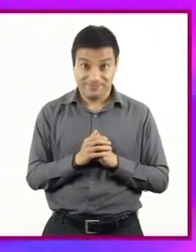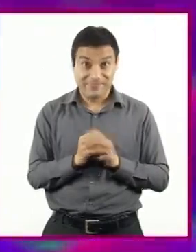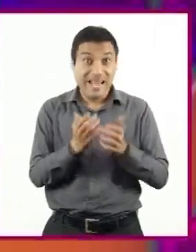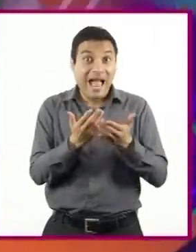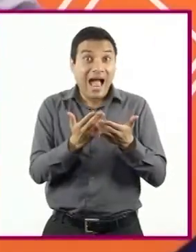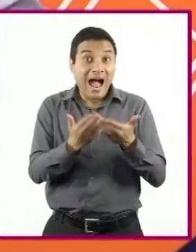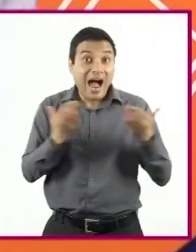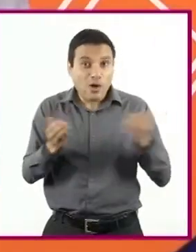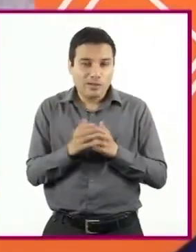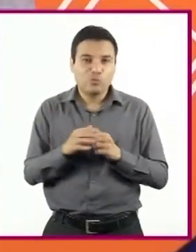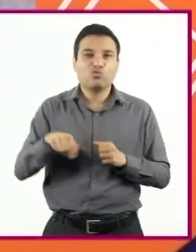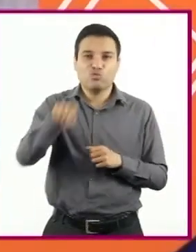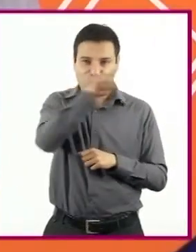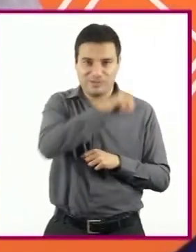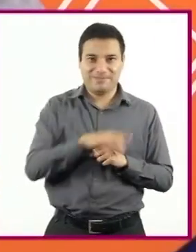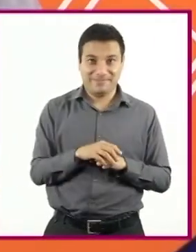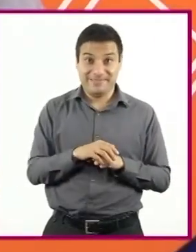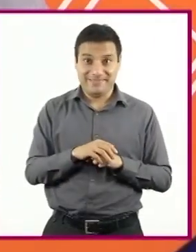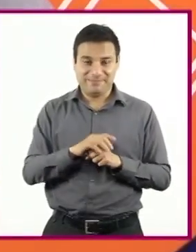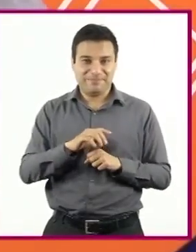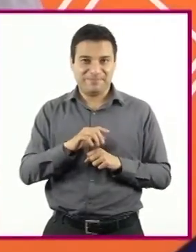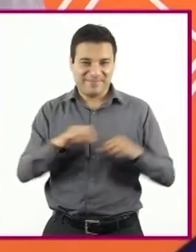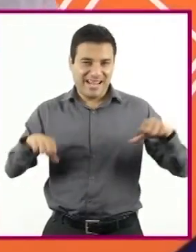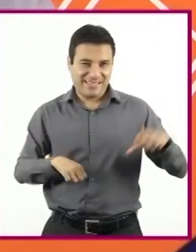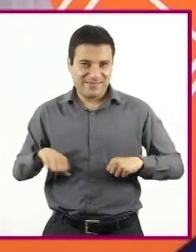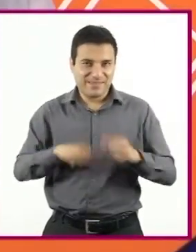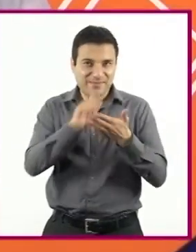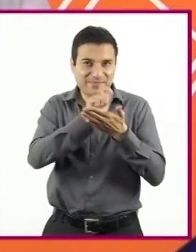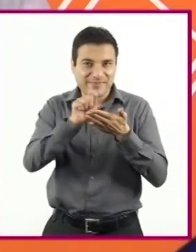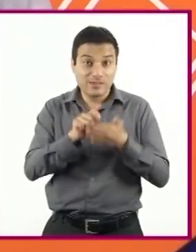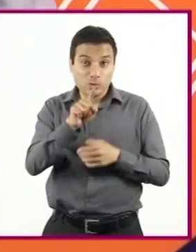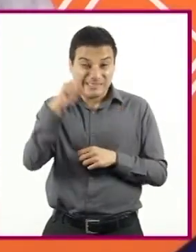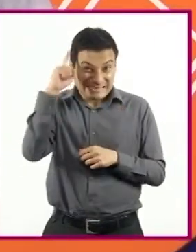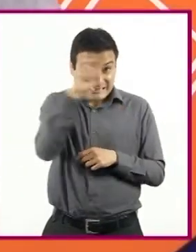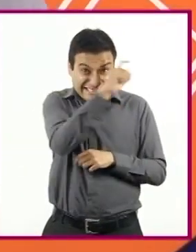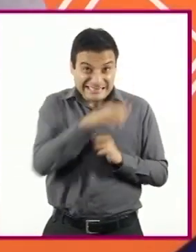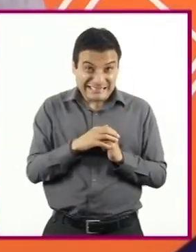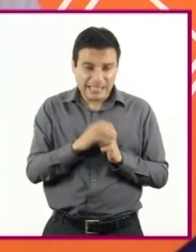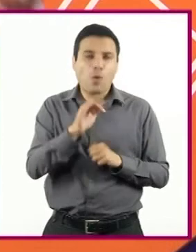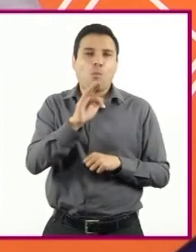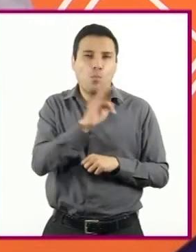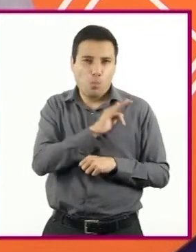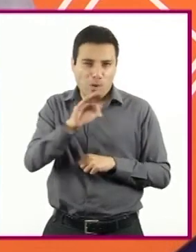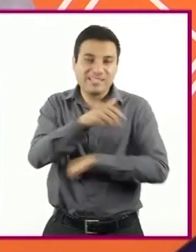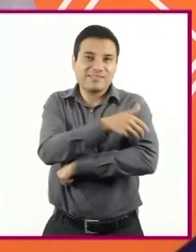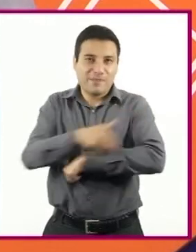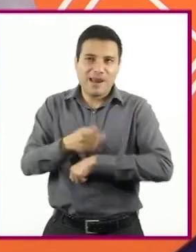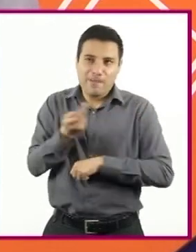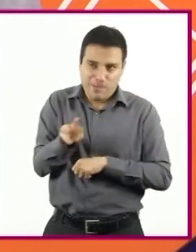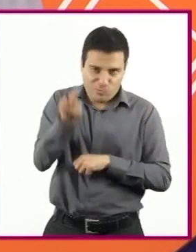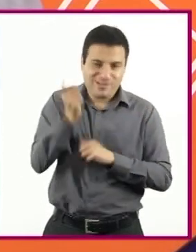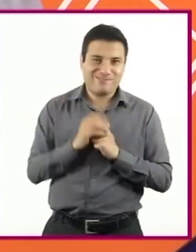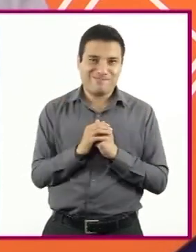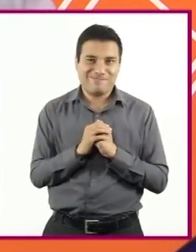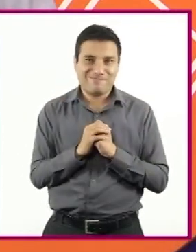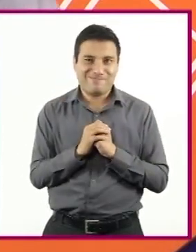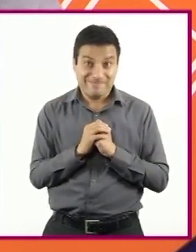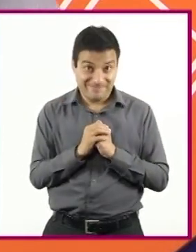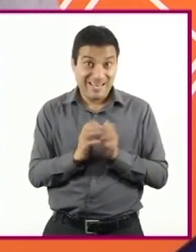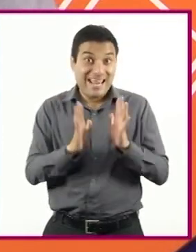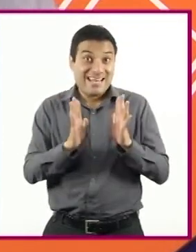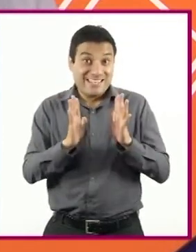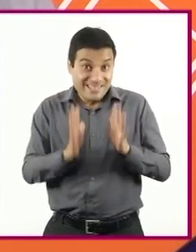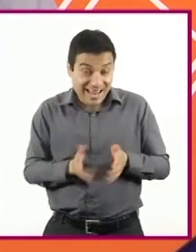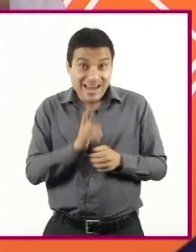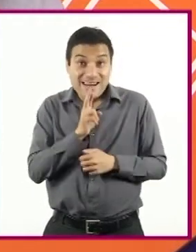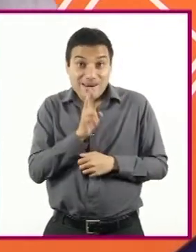en casa completen el reto. Recuerden que si se les dificulta la actividad, pueden pedir ayuda a sus familiares o amigos. Una vez que hayan